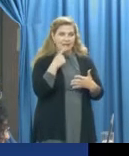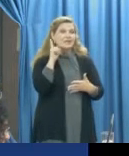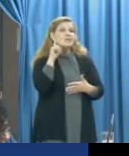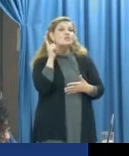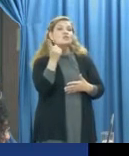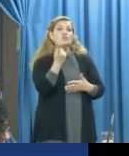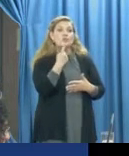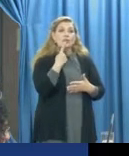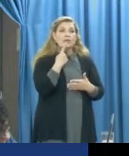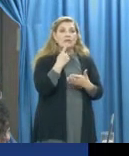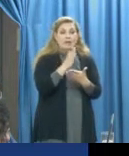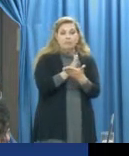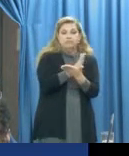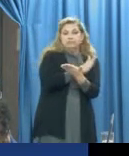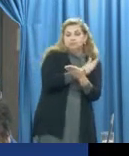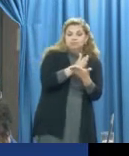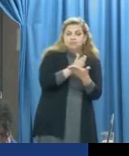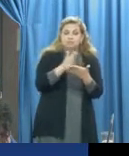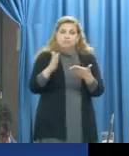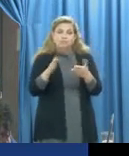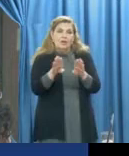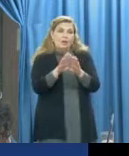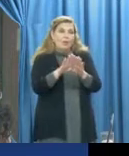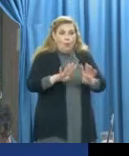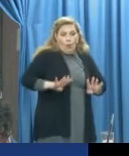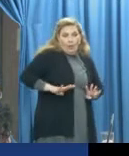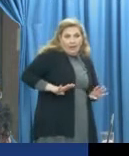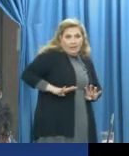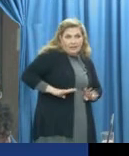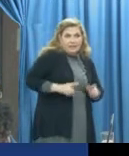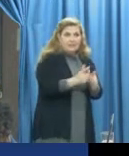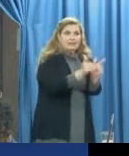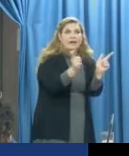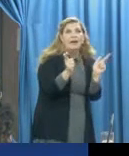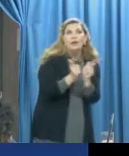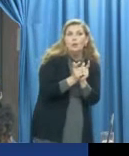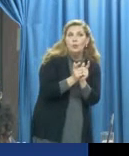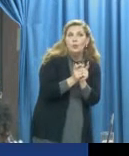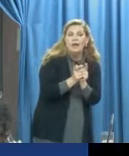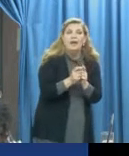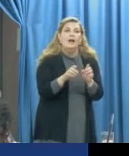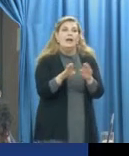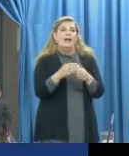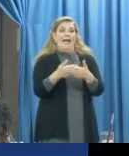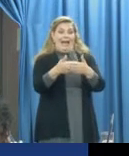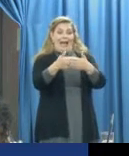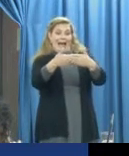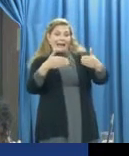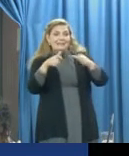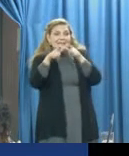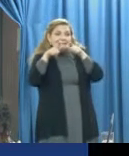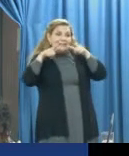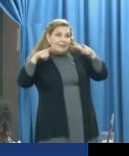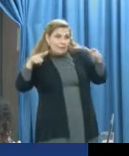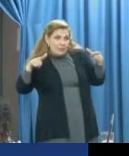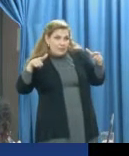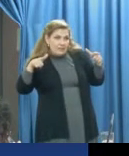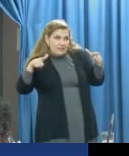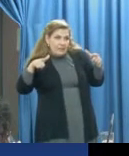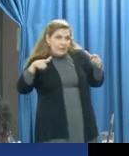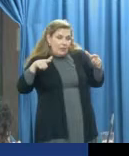sorderas podemos clasificarlas de muchas formas, por su forma de presentación antes de adquirir la